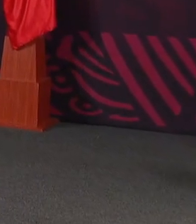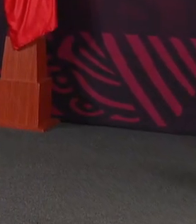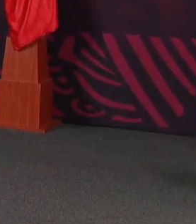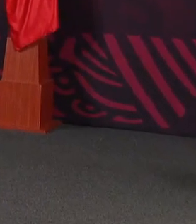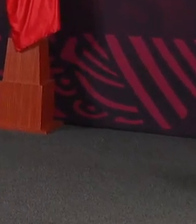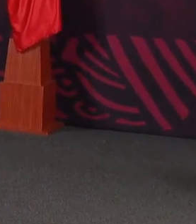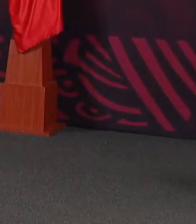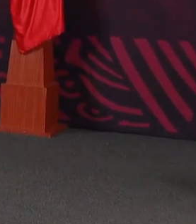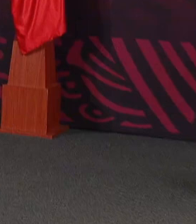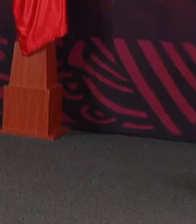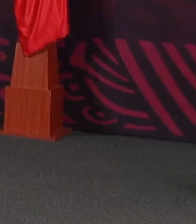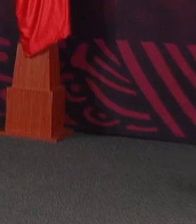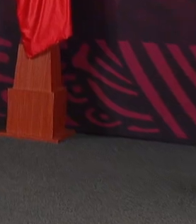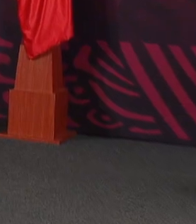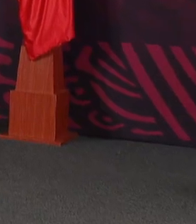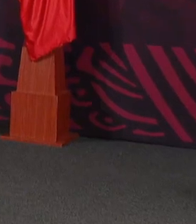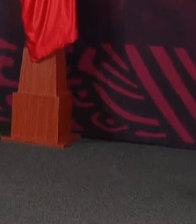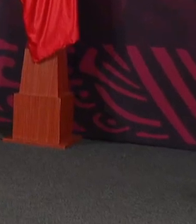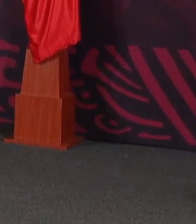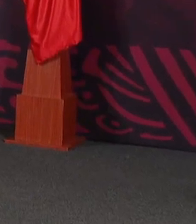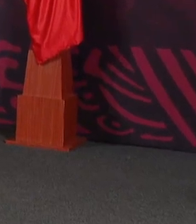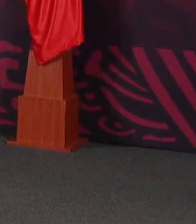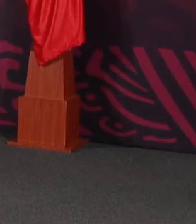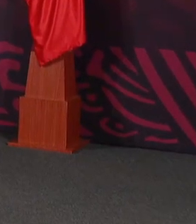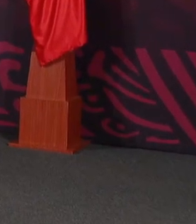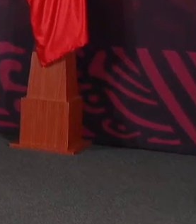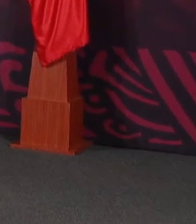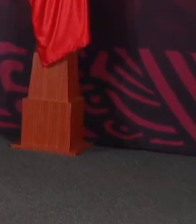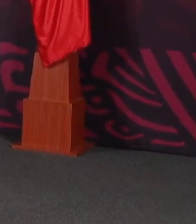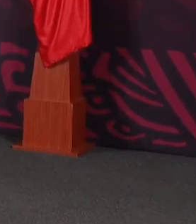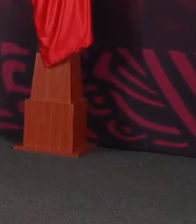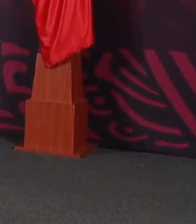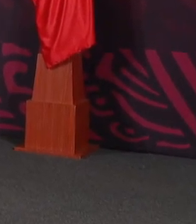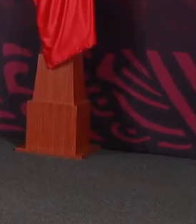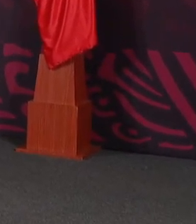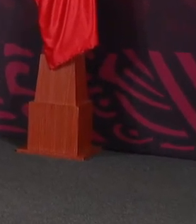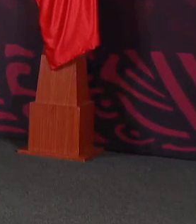cualquier persona, incluso gente